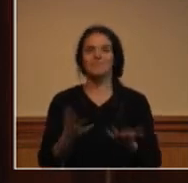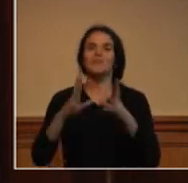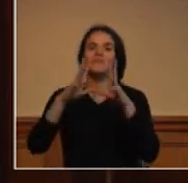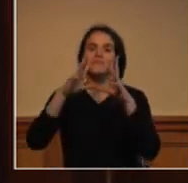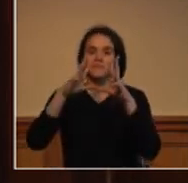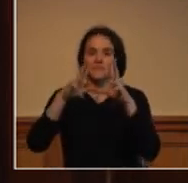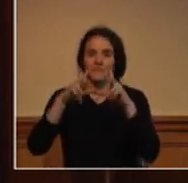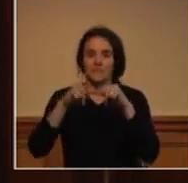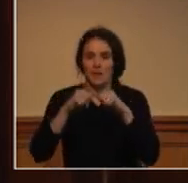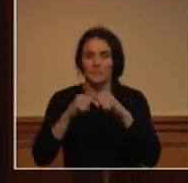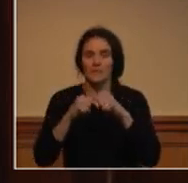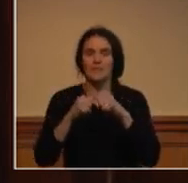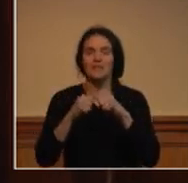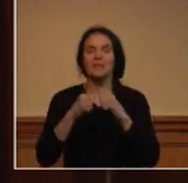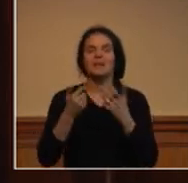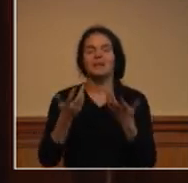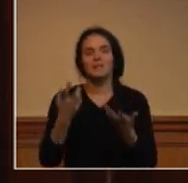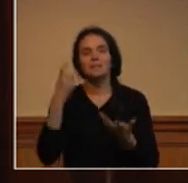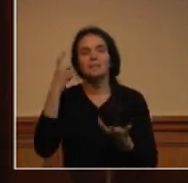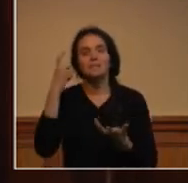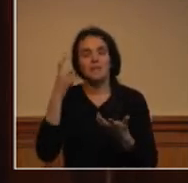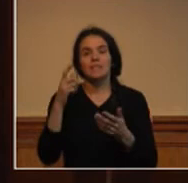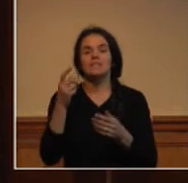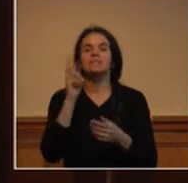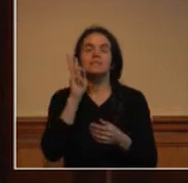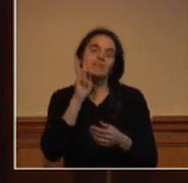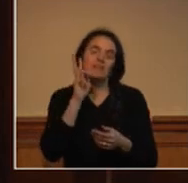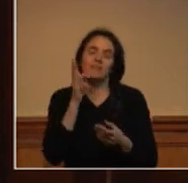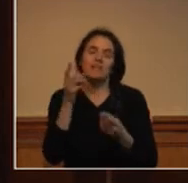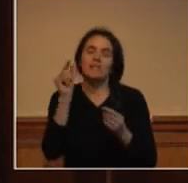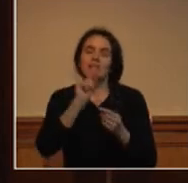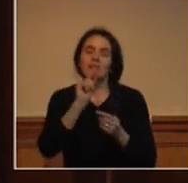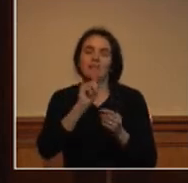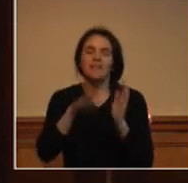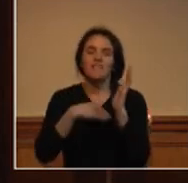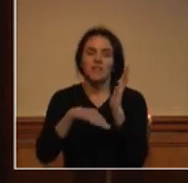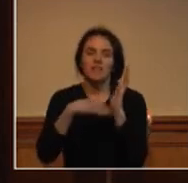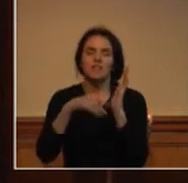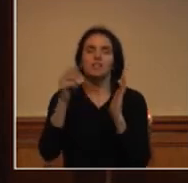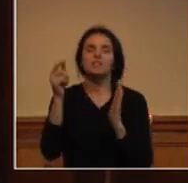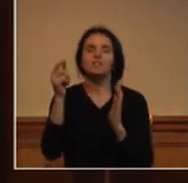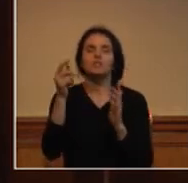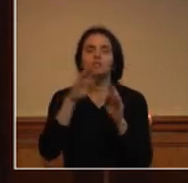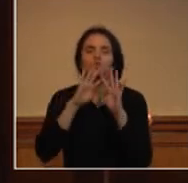menos aventajadas, la creencia es que yo tengo que enseñar a escribir el nombre